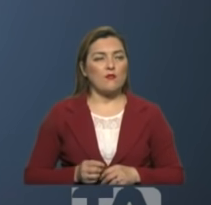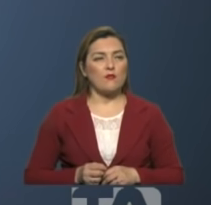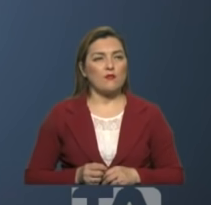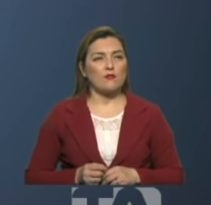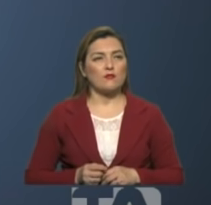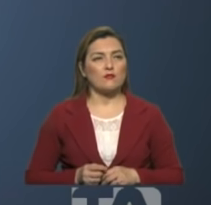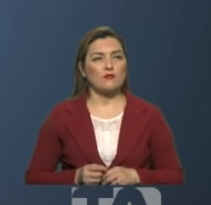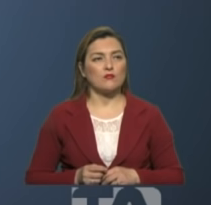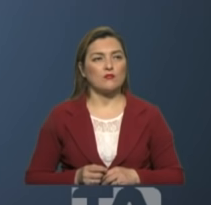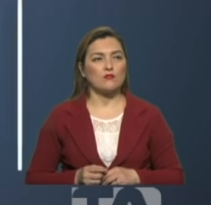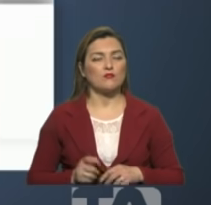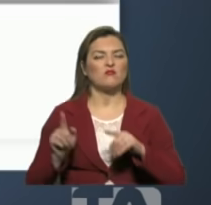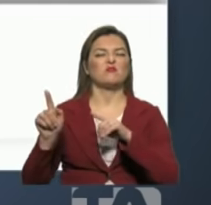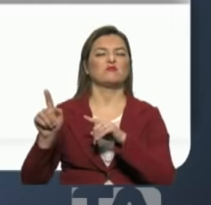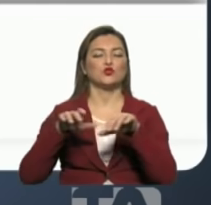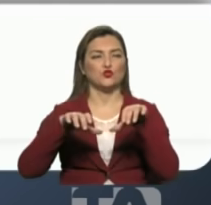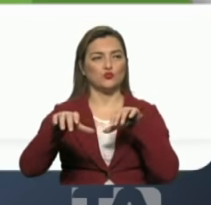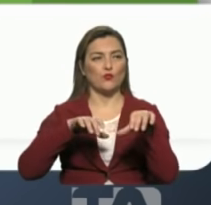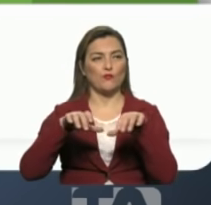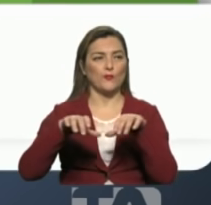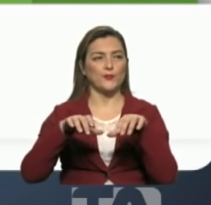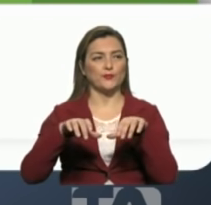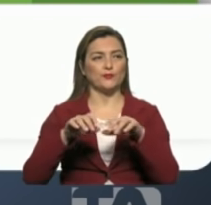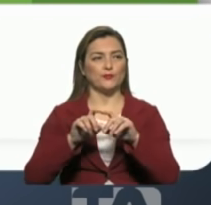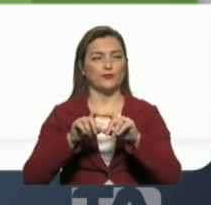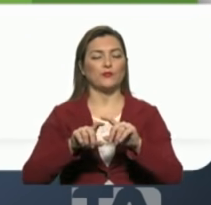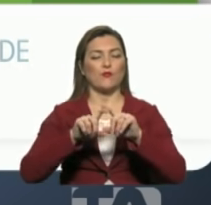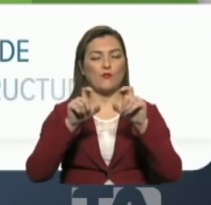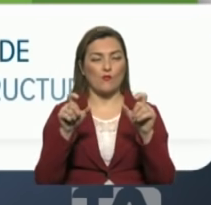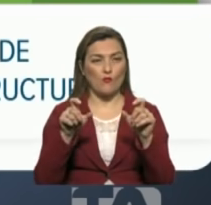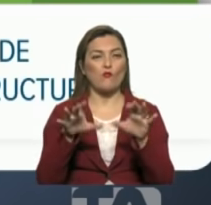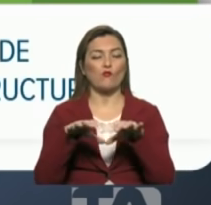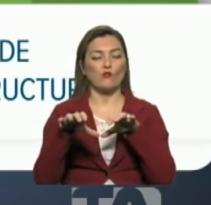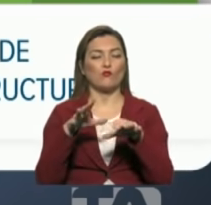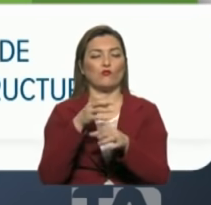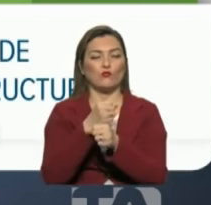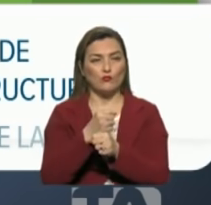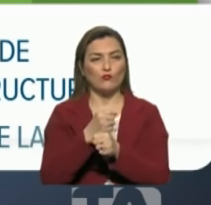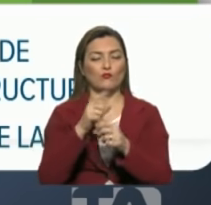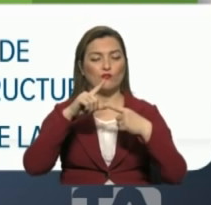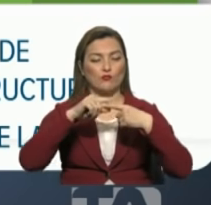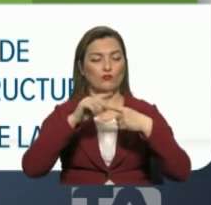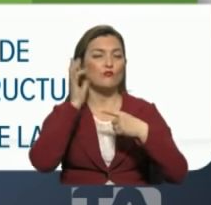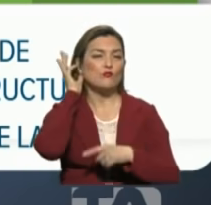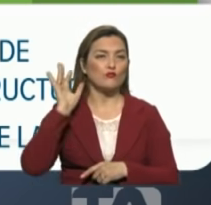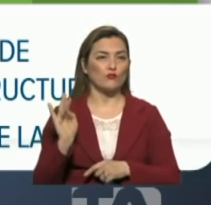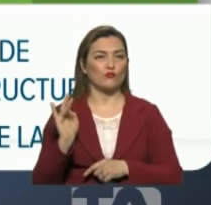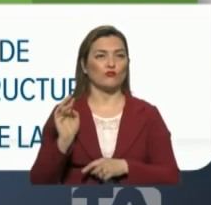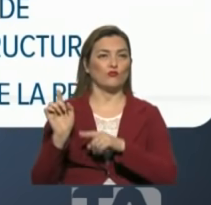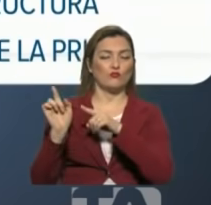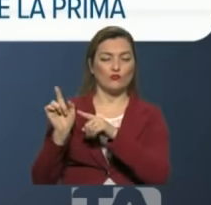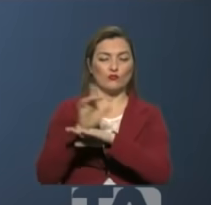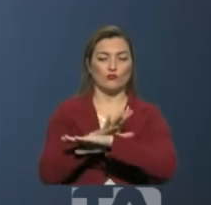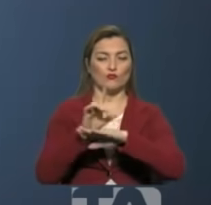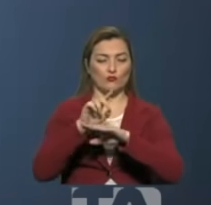ejemplo, aparece Wilman Aldeán como coordinador de M Seguridad, primo de la esposa de Aro, Gabriel Villamagua, director